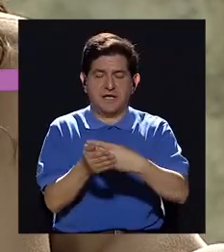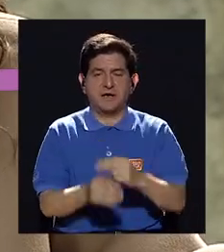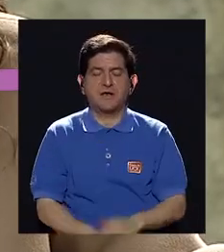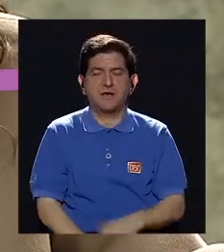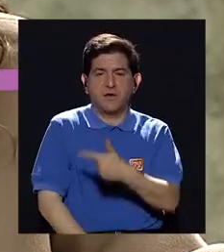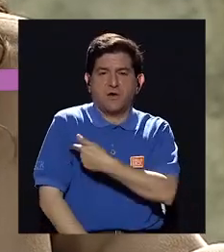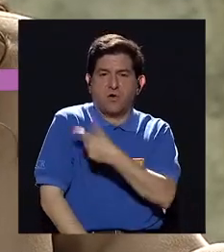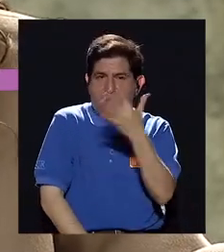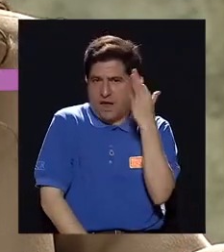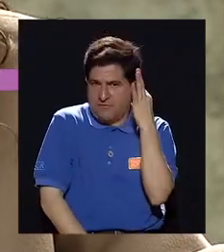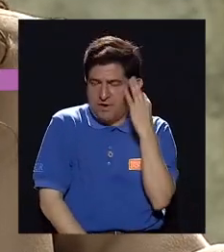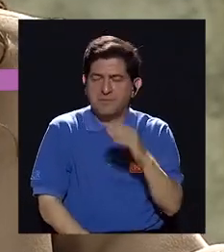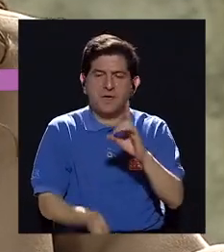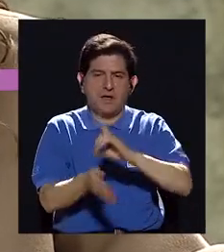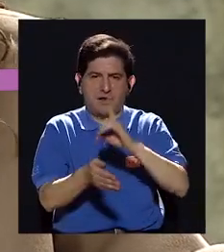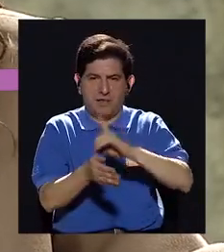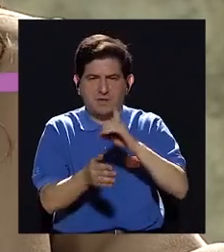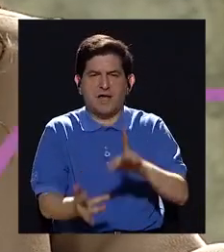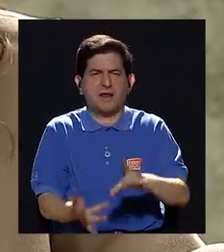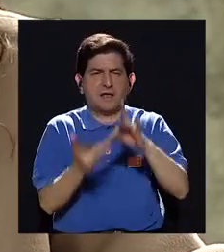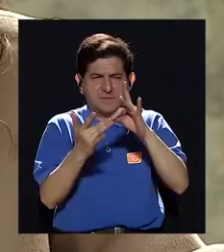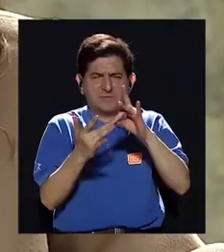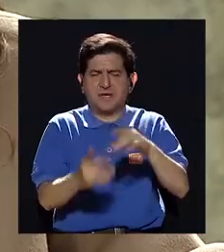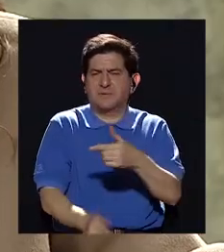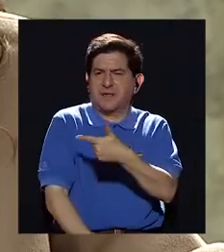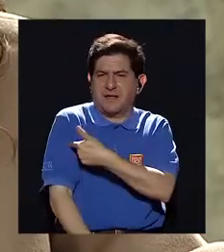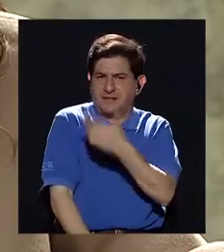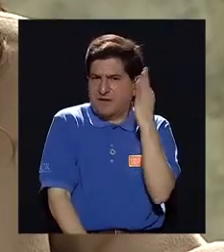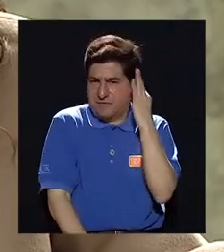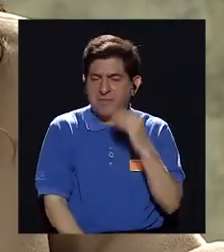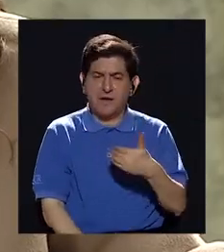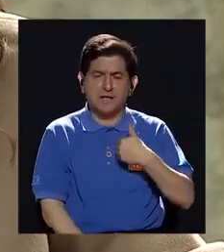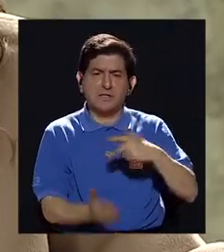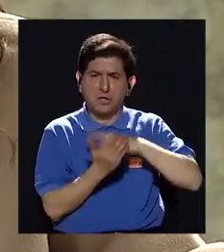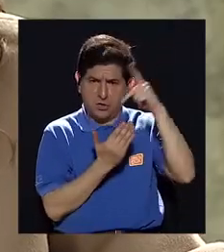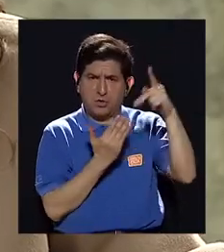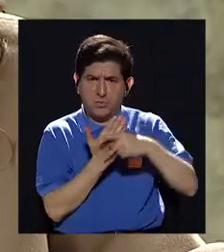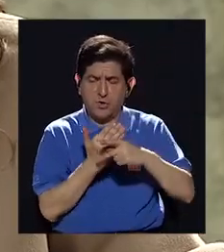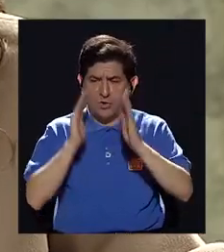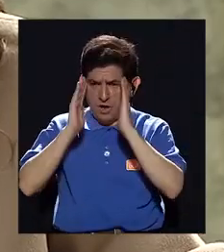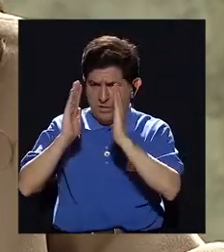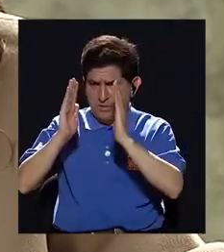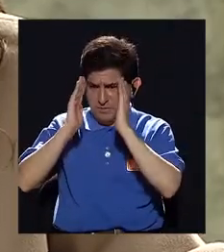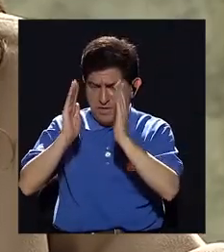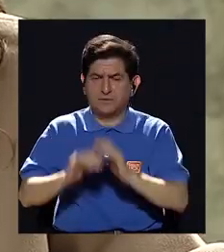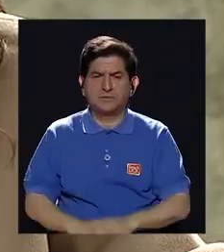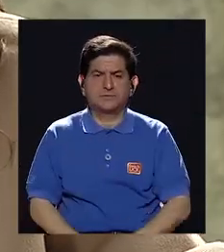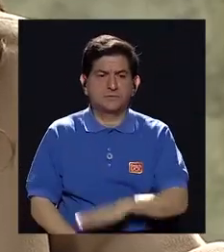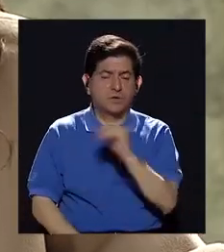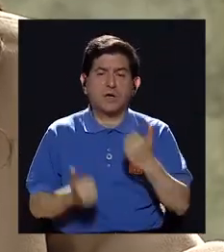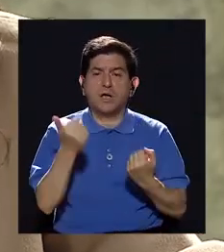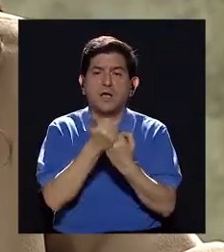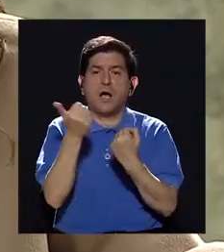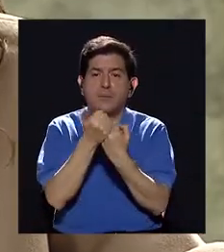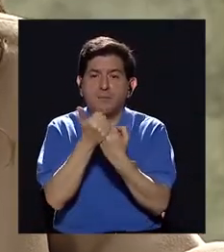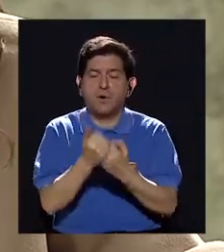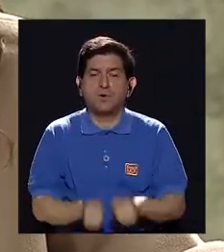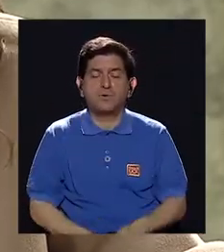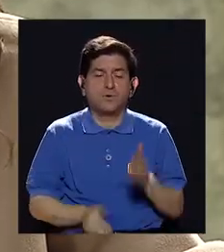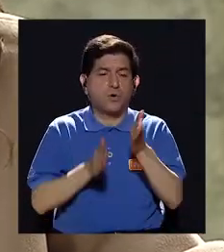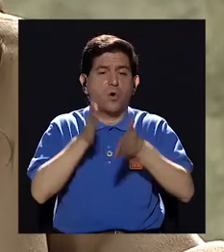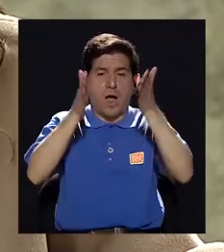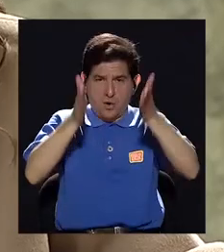la enfermera y el médico, especialmente la enfermera, tiene programas de atención y de apoyo a